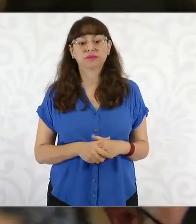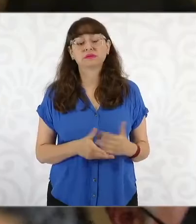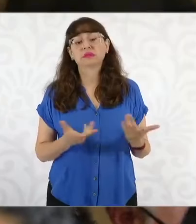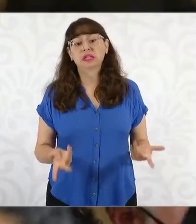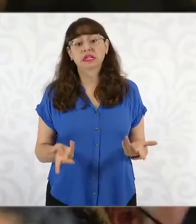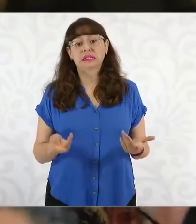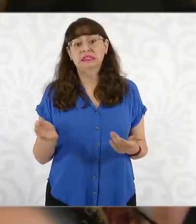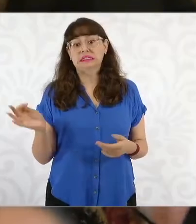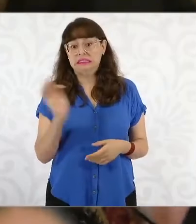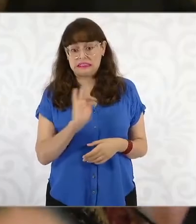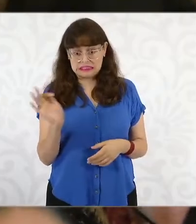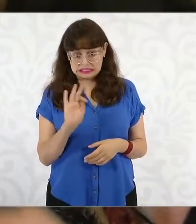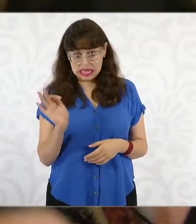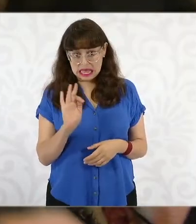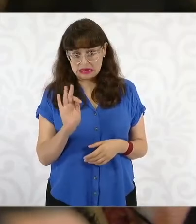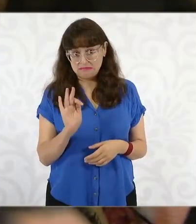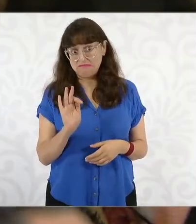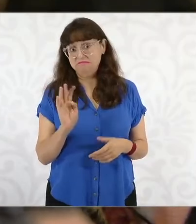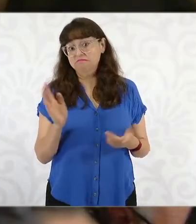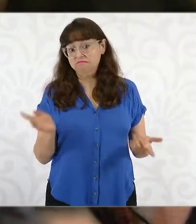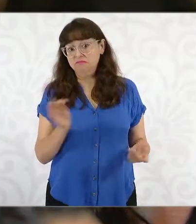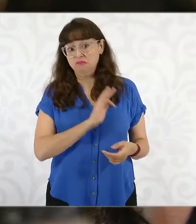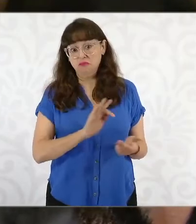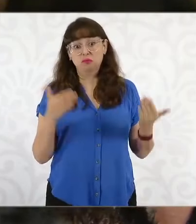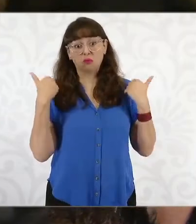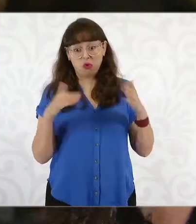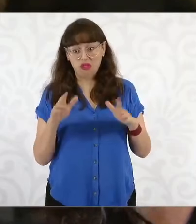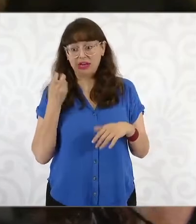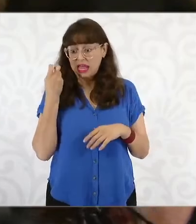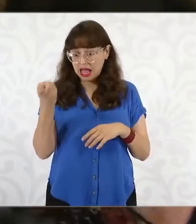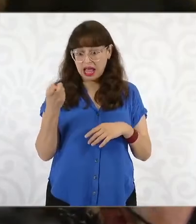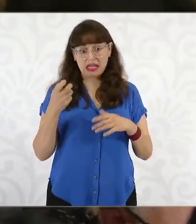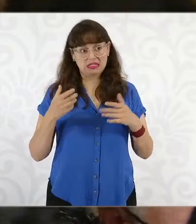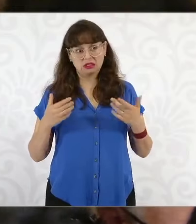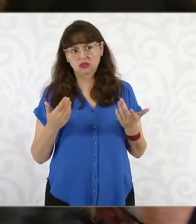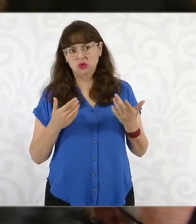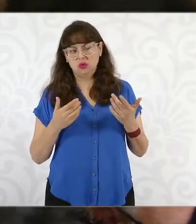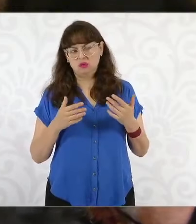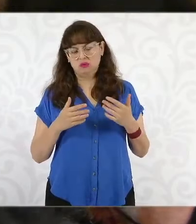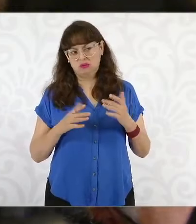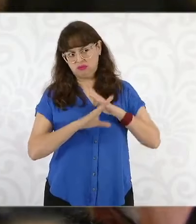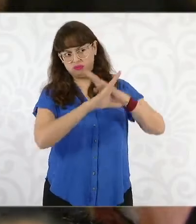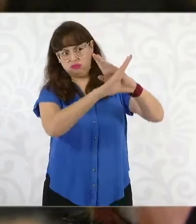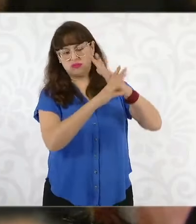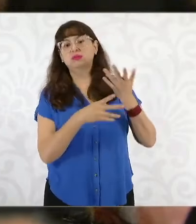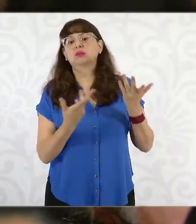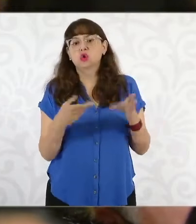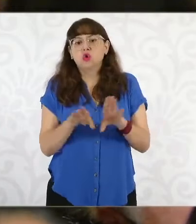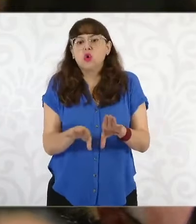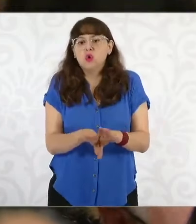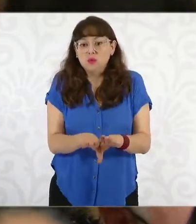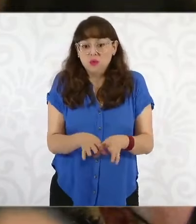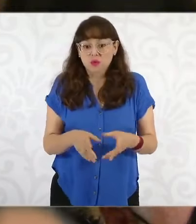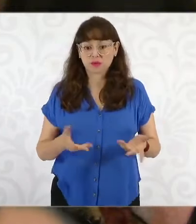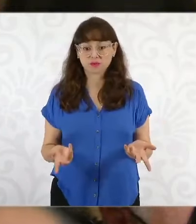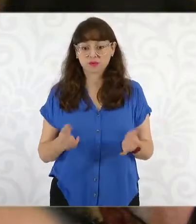implementar muros? ¿Es posible implementar muros o aduanas a esa influencia extranjera, Presidenta? ¿Y cómo detener a